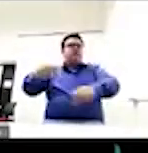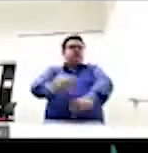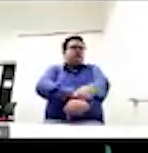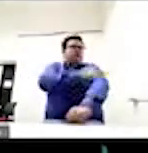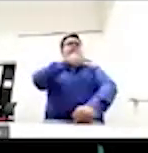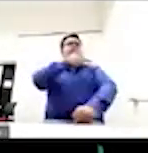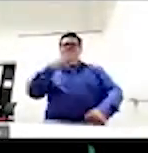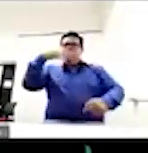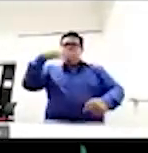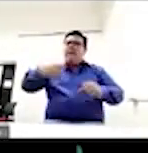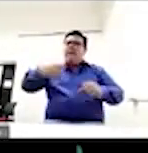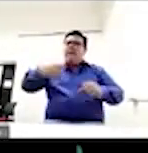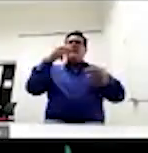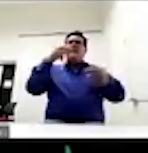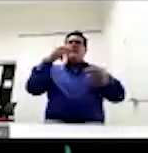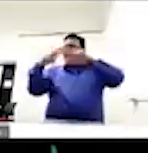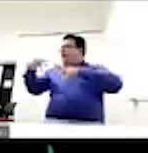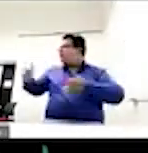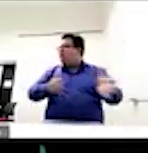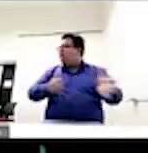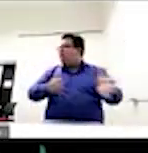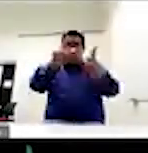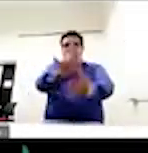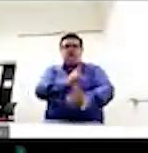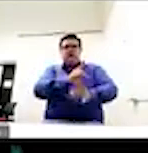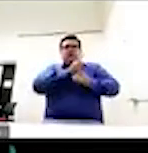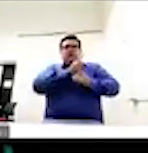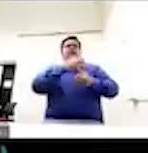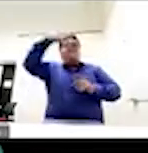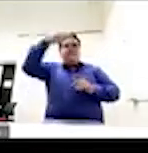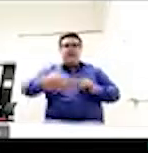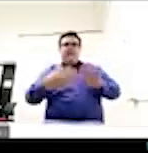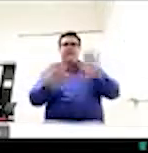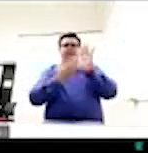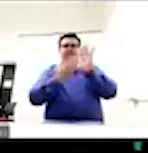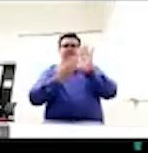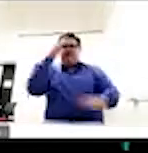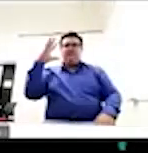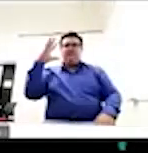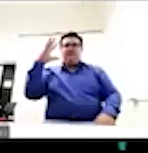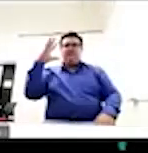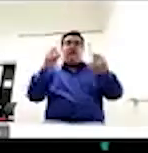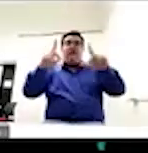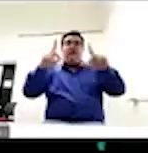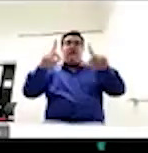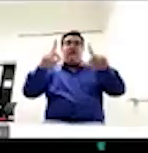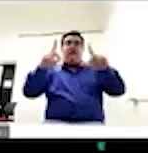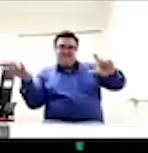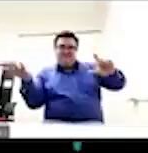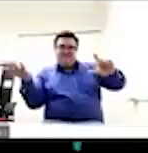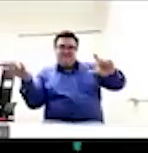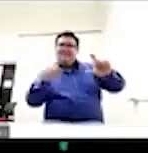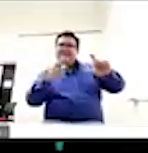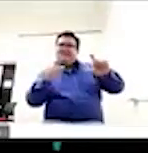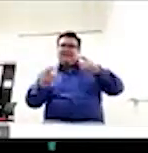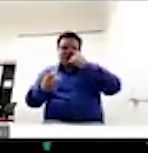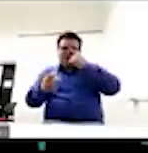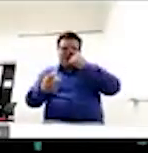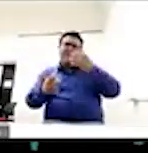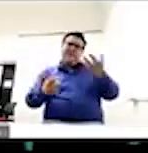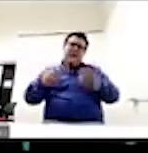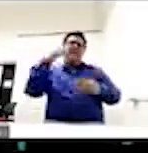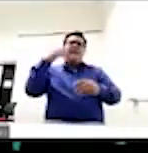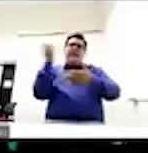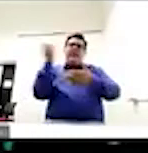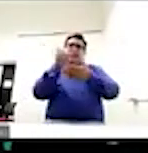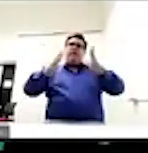conecta con lo verdadero. Esta imagen que estamos viendo aquí hace parte de un dibujo muy largo, pero